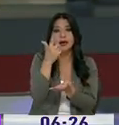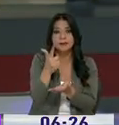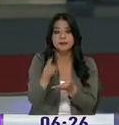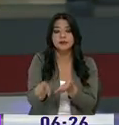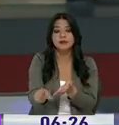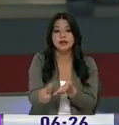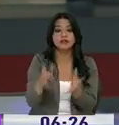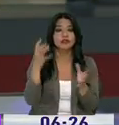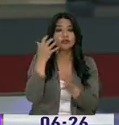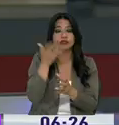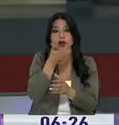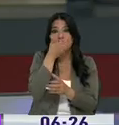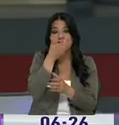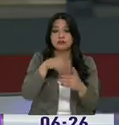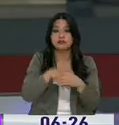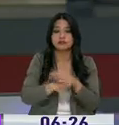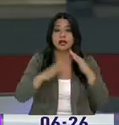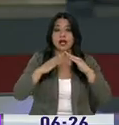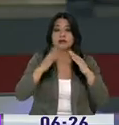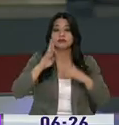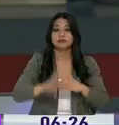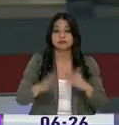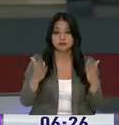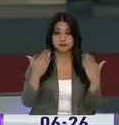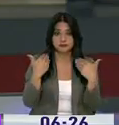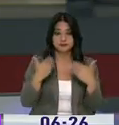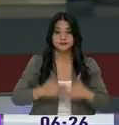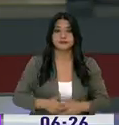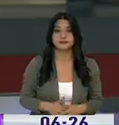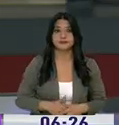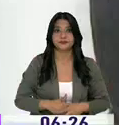en su vivienda ubicado en el sur de Guayaquil.